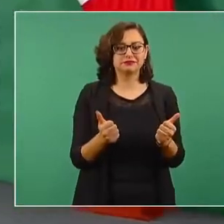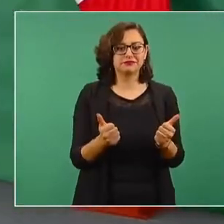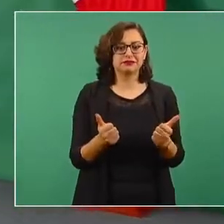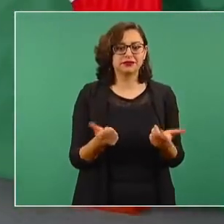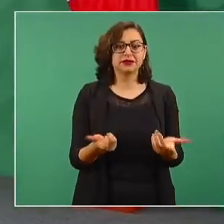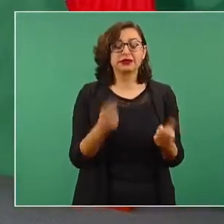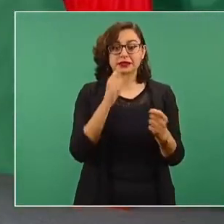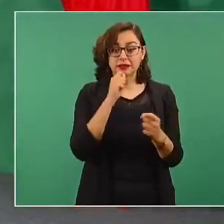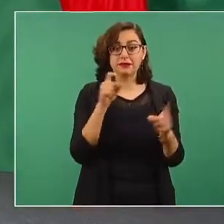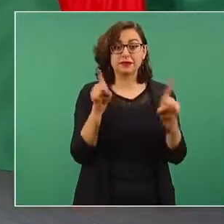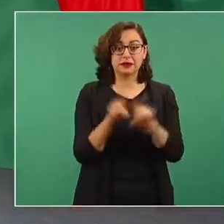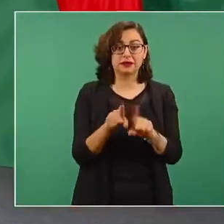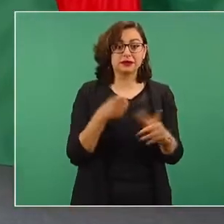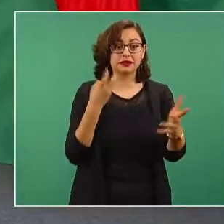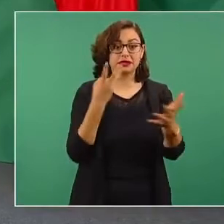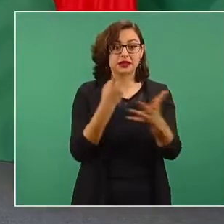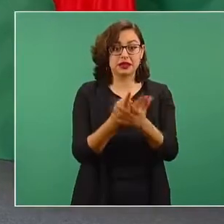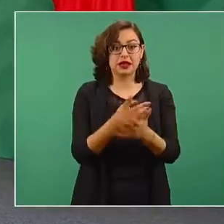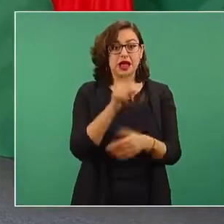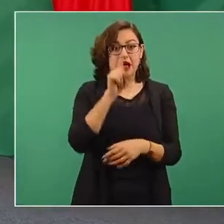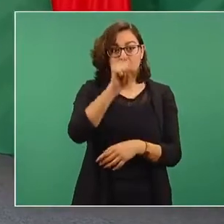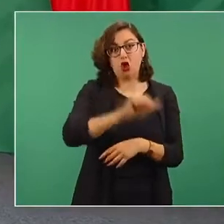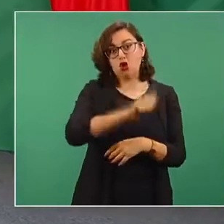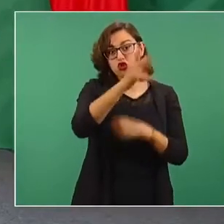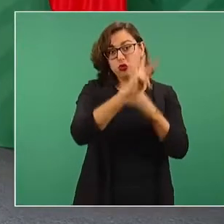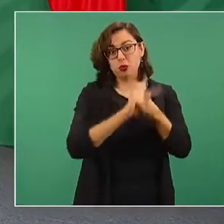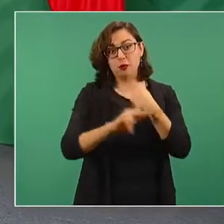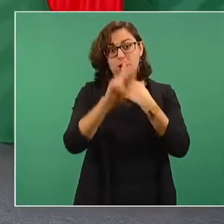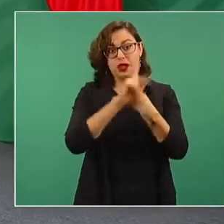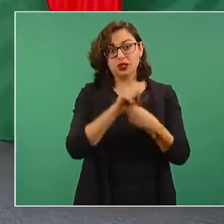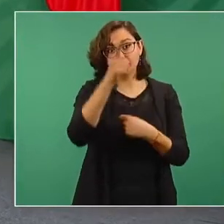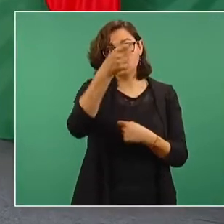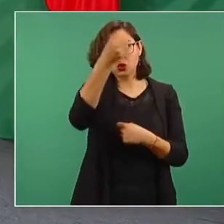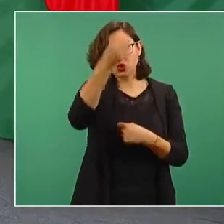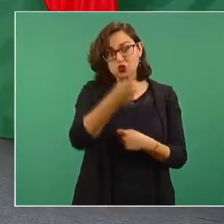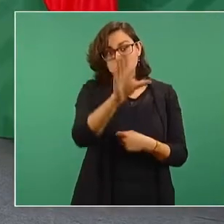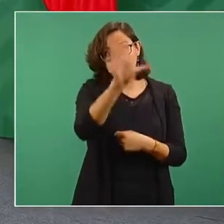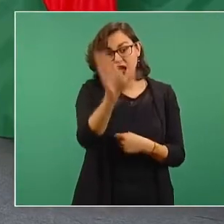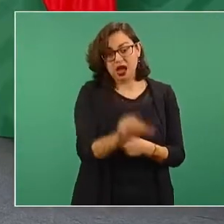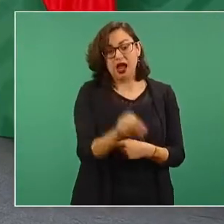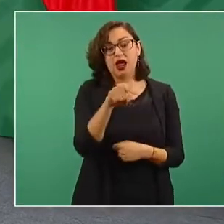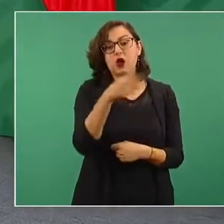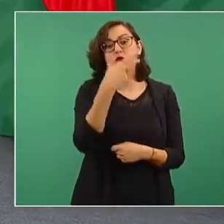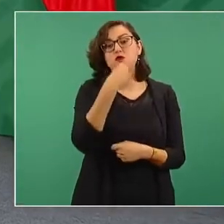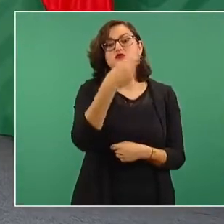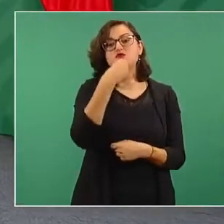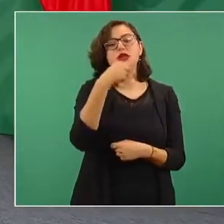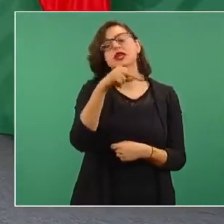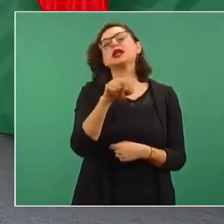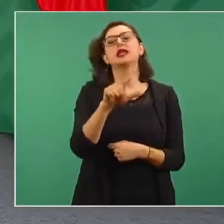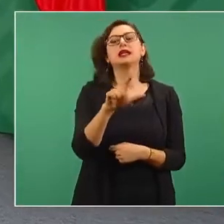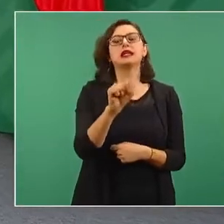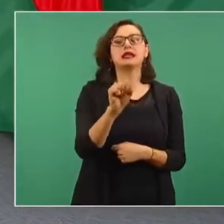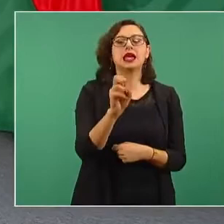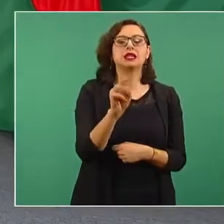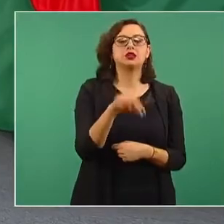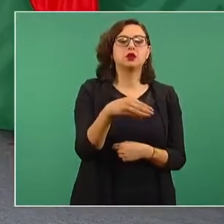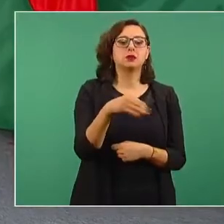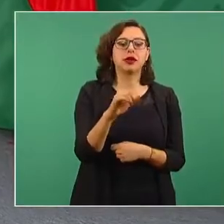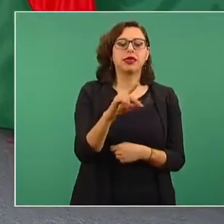Nelson Mandela en Sudáfrica, y su autobiografía también, no sé si le alcanza el tiempo